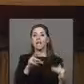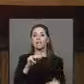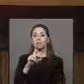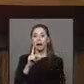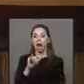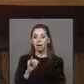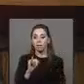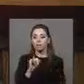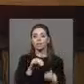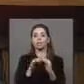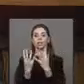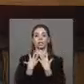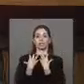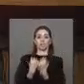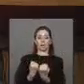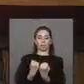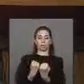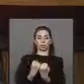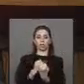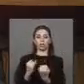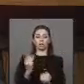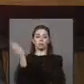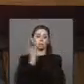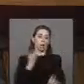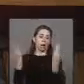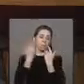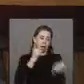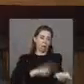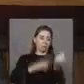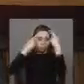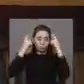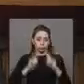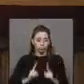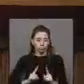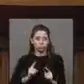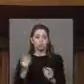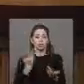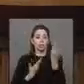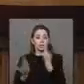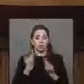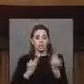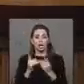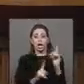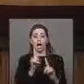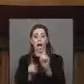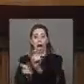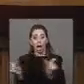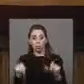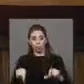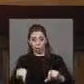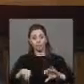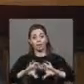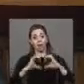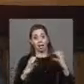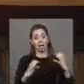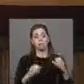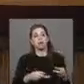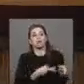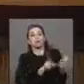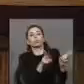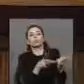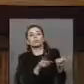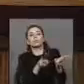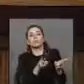guturales de sus captores, que luego le infringerían atrocidades que algunos en este hemiciclo siguen justificando sin ningún pudor.